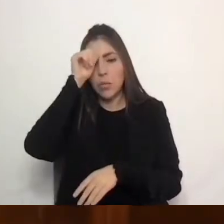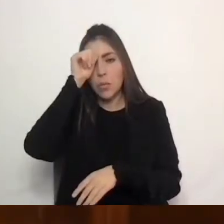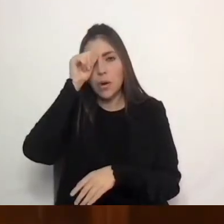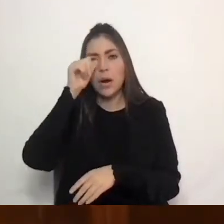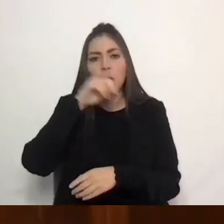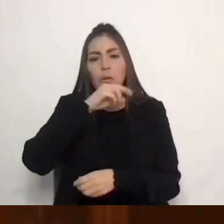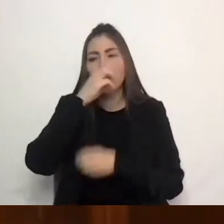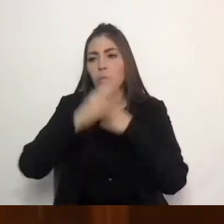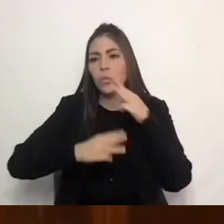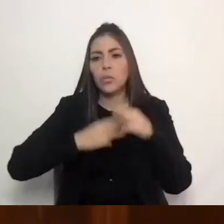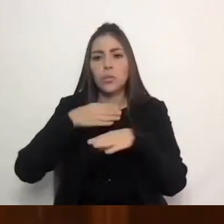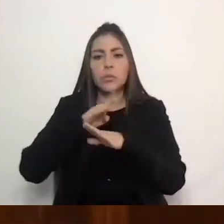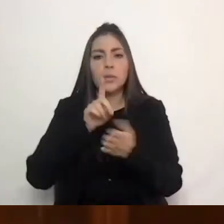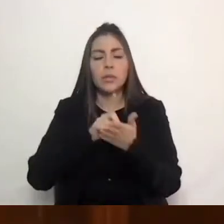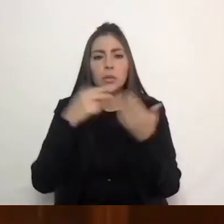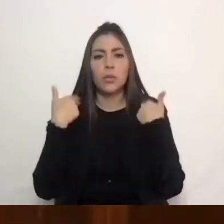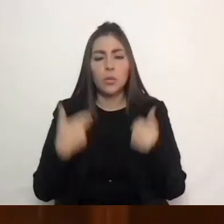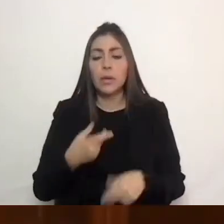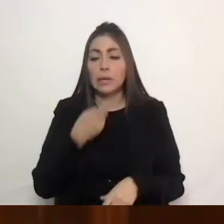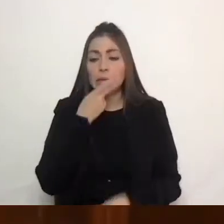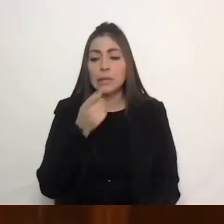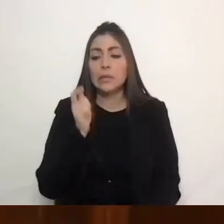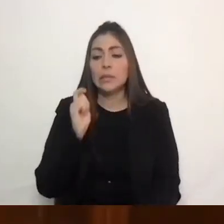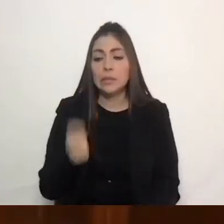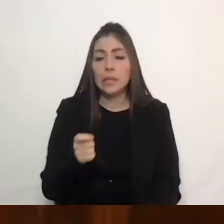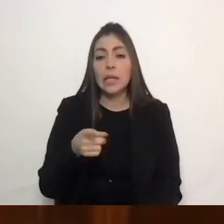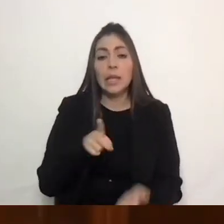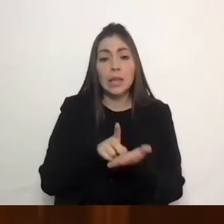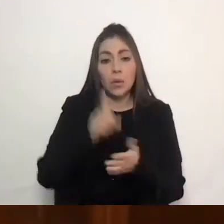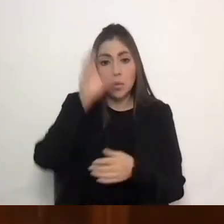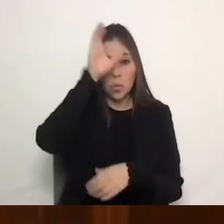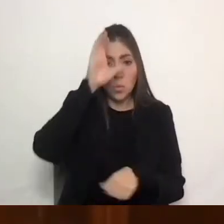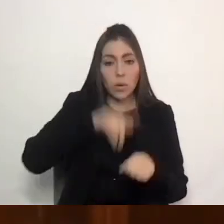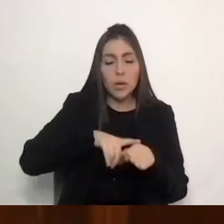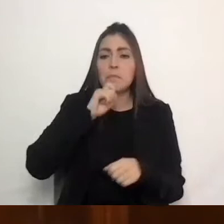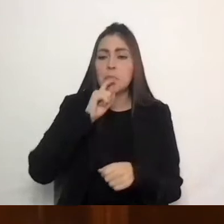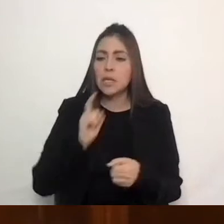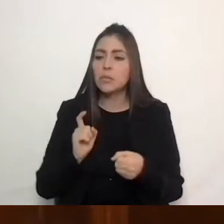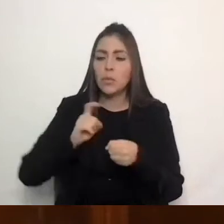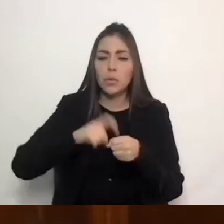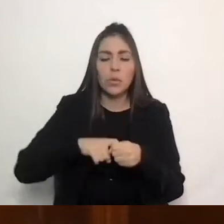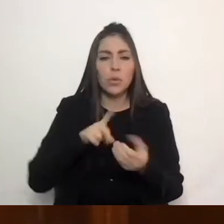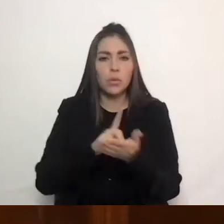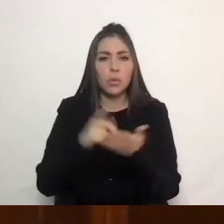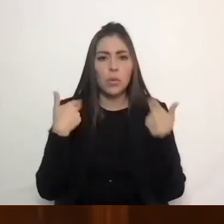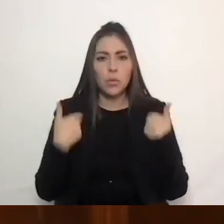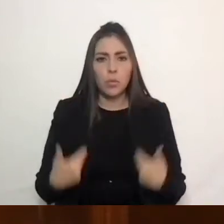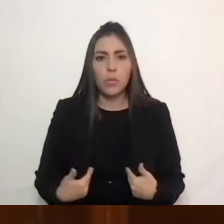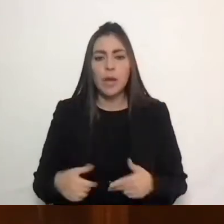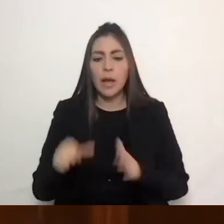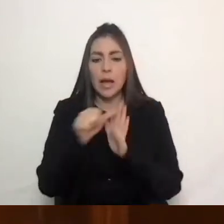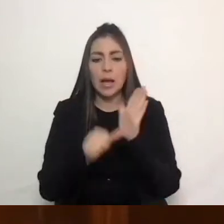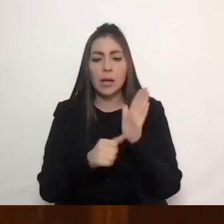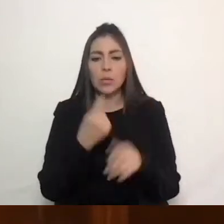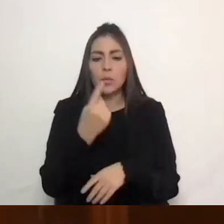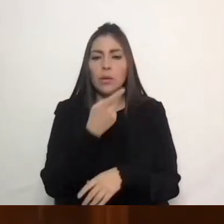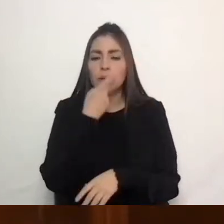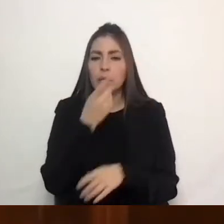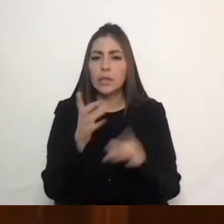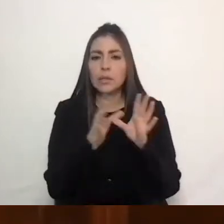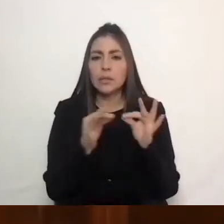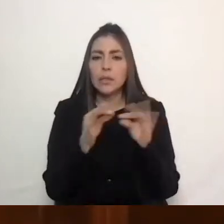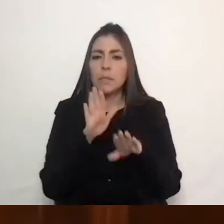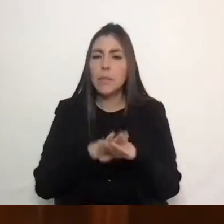derechos culturales son parte de los derechos humanos. En el artículo 1 señala los principios fundamentales en donde los